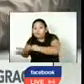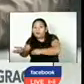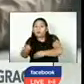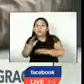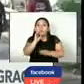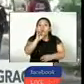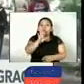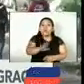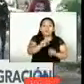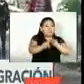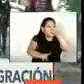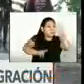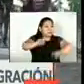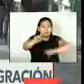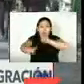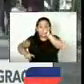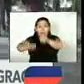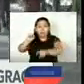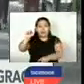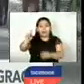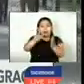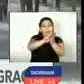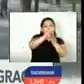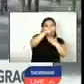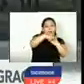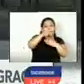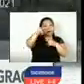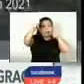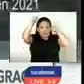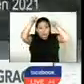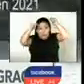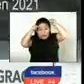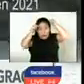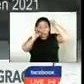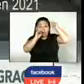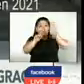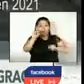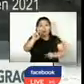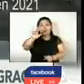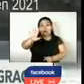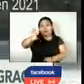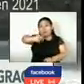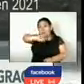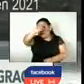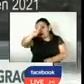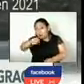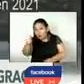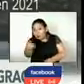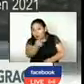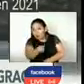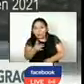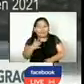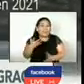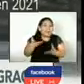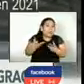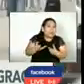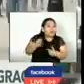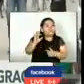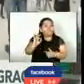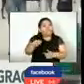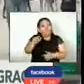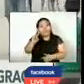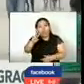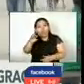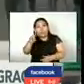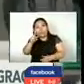pues según una encuesta realizada por el programa de las naciones unidas el 15% de las personas tenía planes de emigrar en 2021